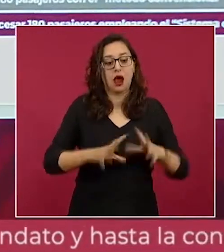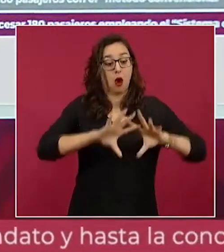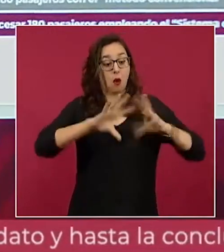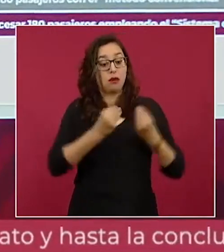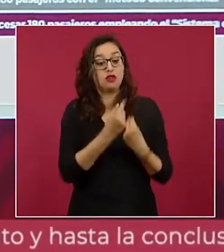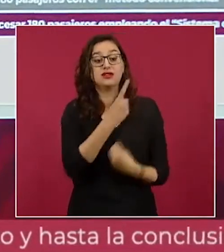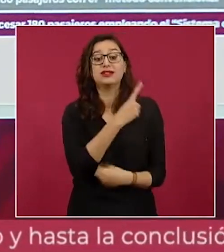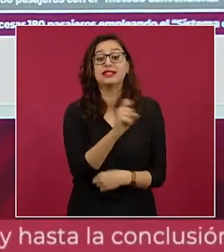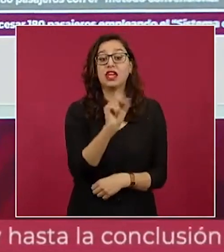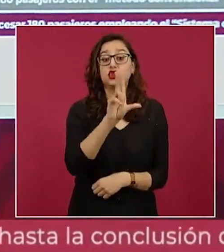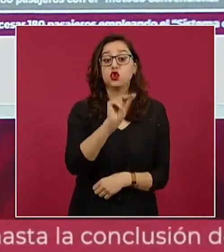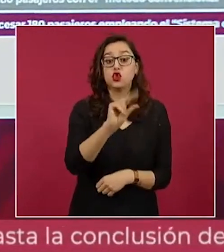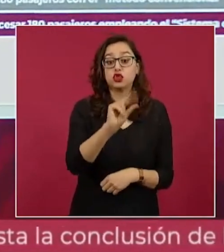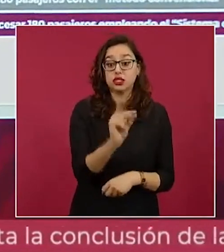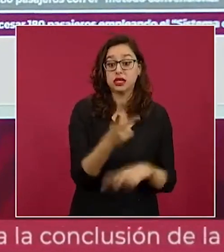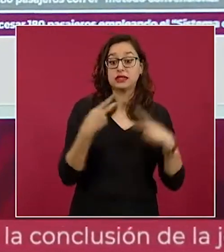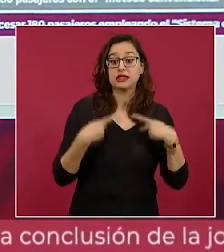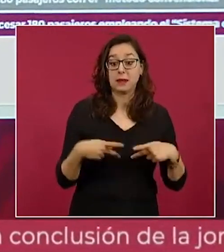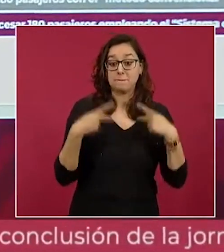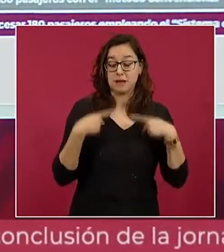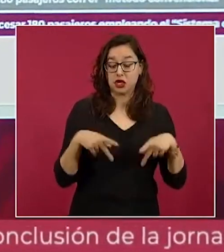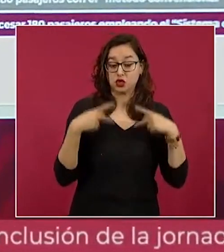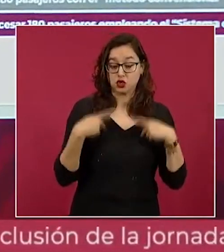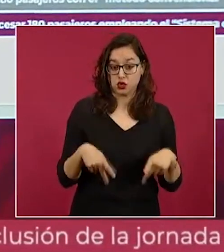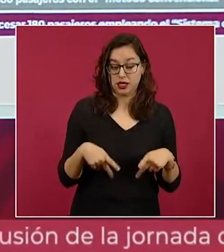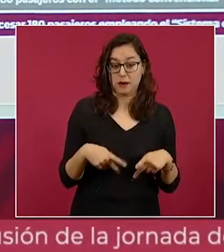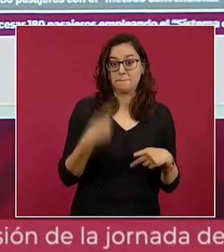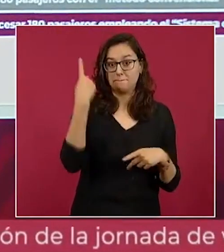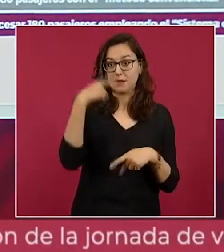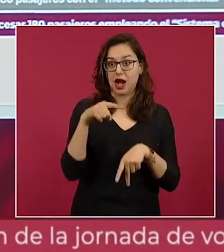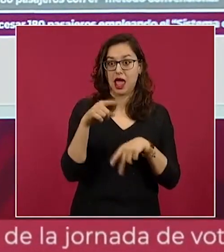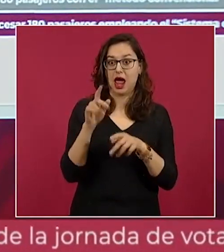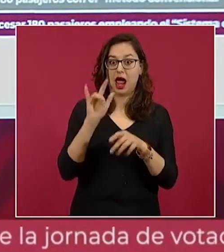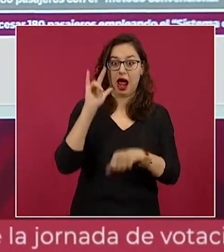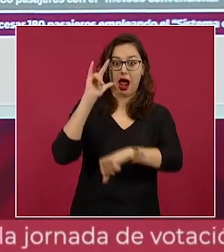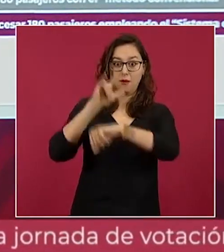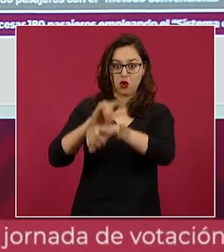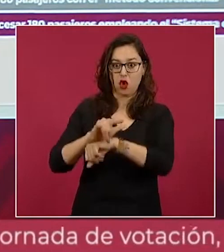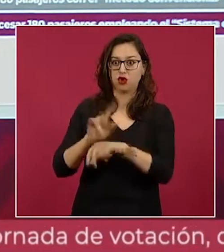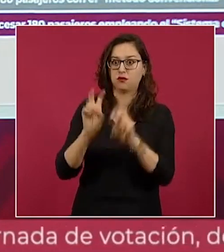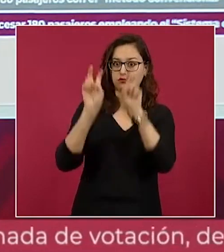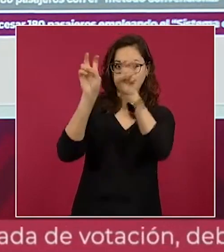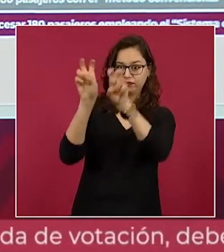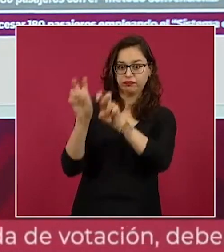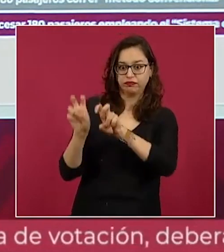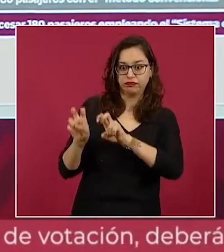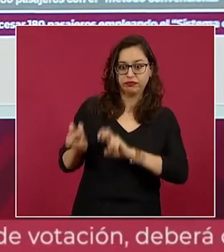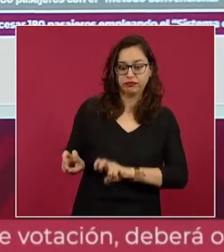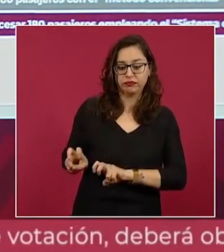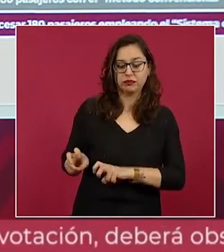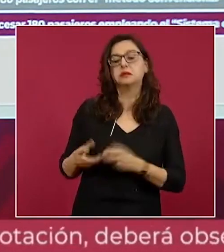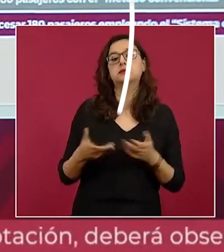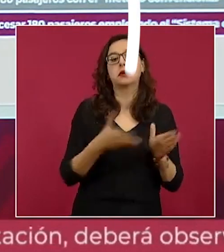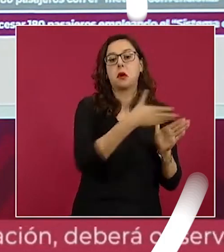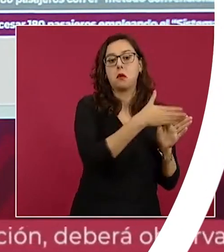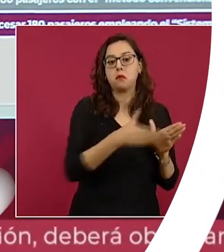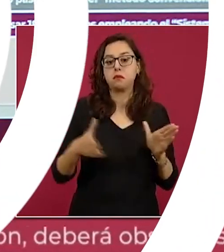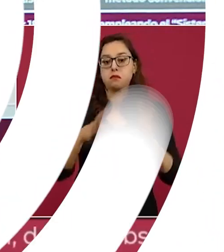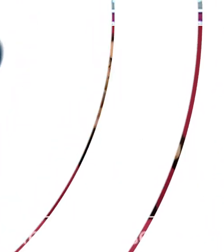desde que lleguen a los mostradores o a los kioscos instalados para este efecto hasta que lleguen a las salas de última espera.